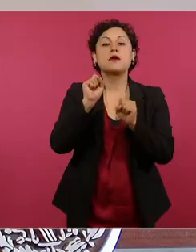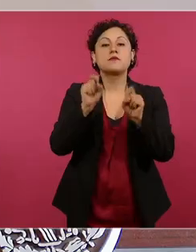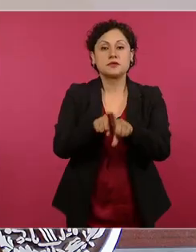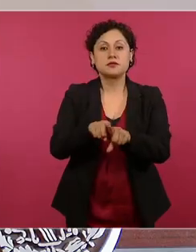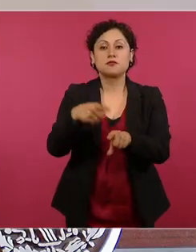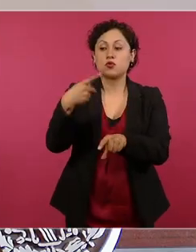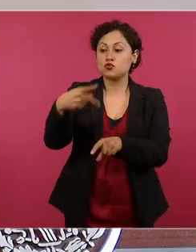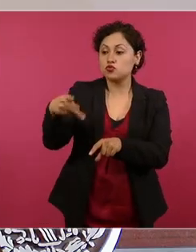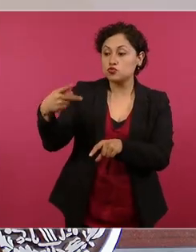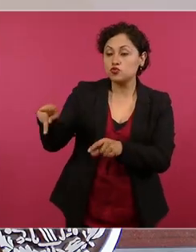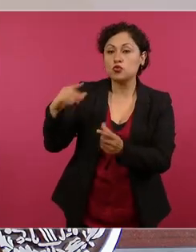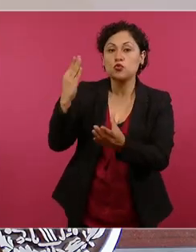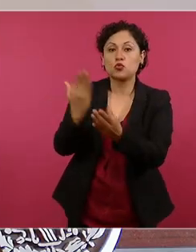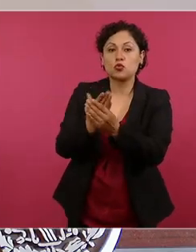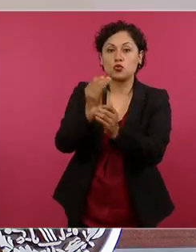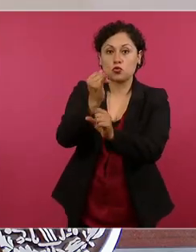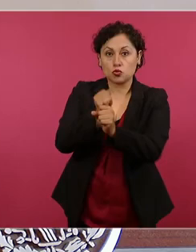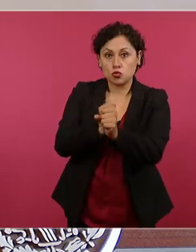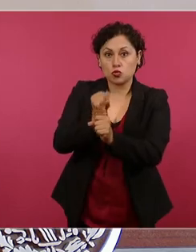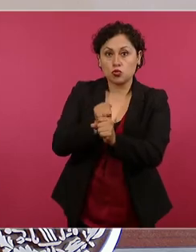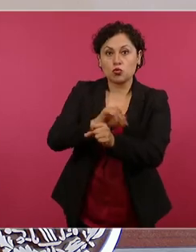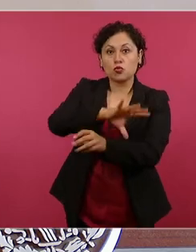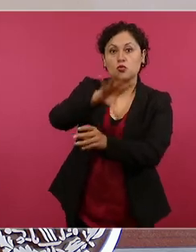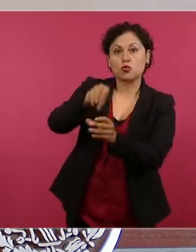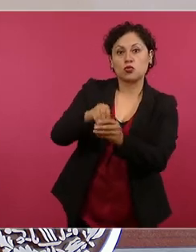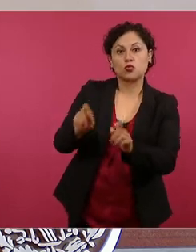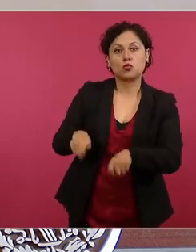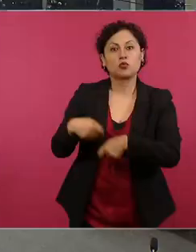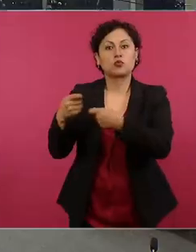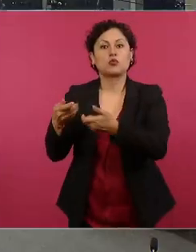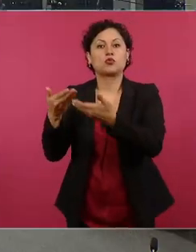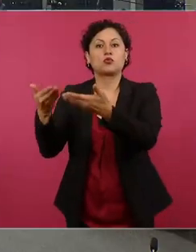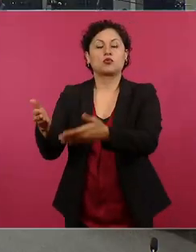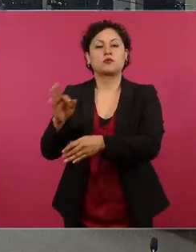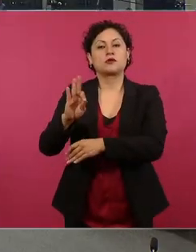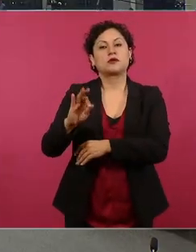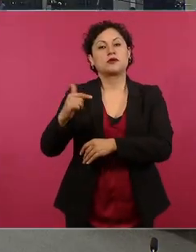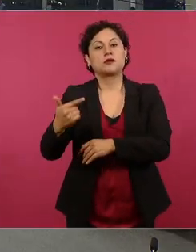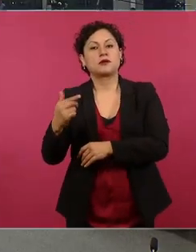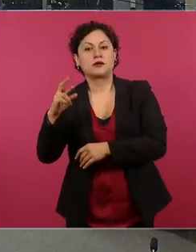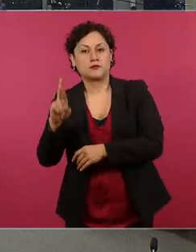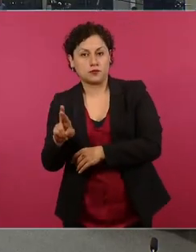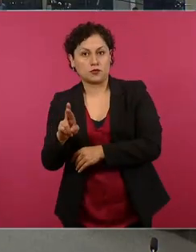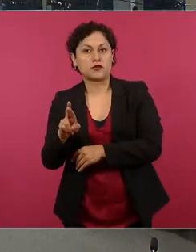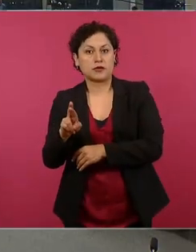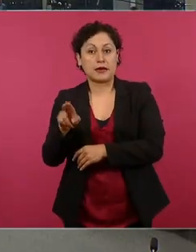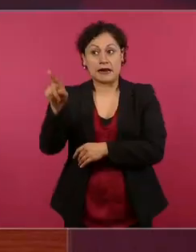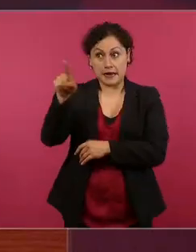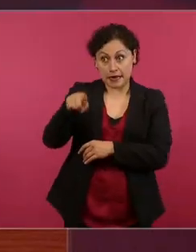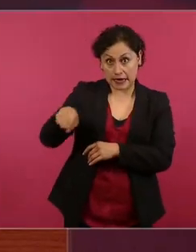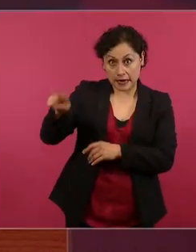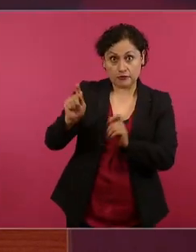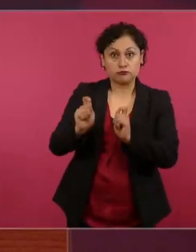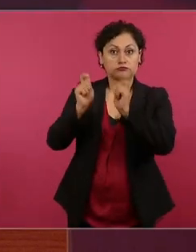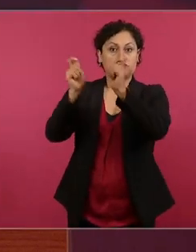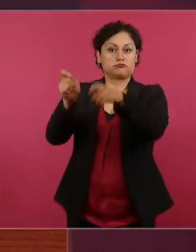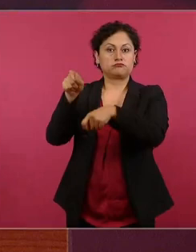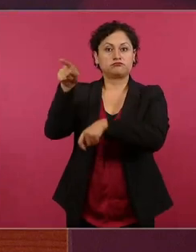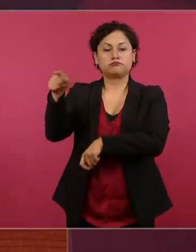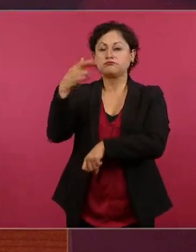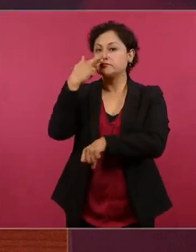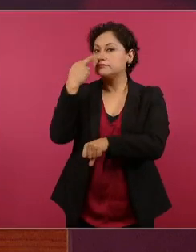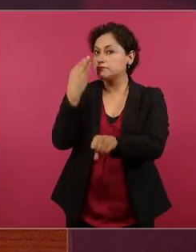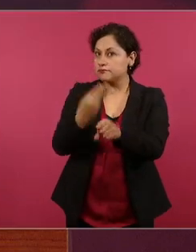a cargo de la Fiscalía General de la República. Ellos son los que tienen ahora